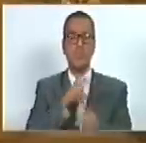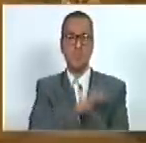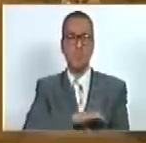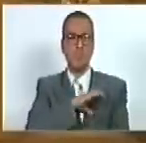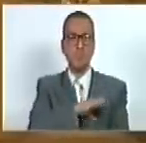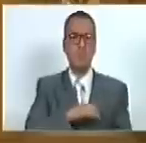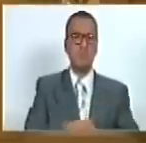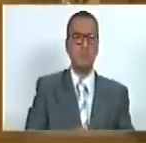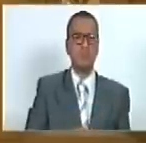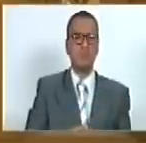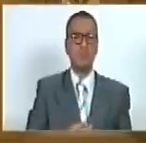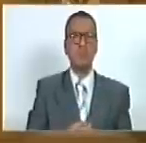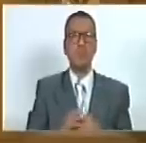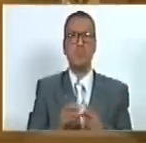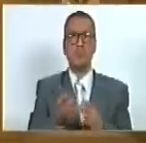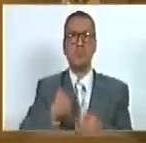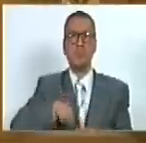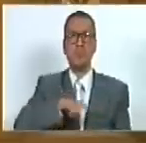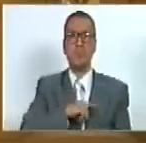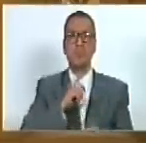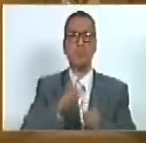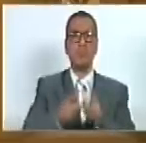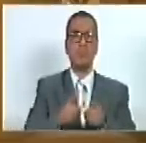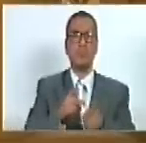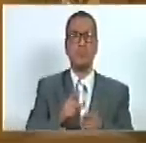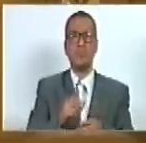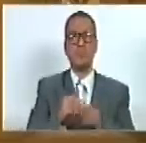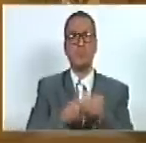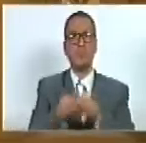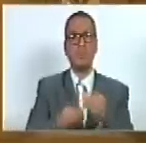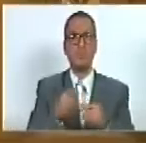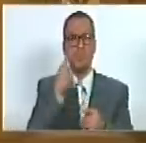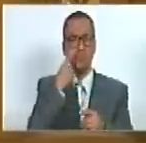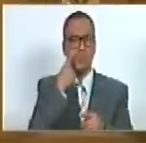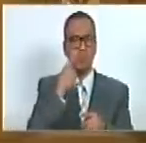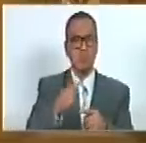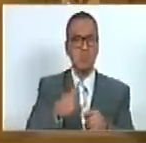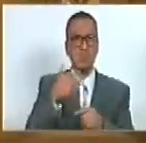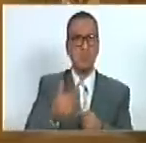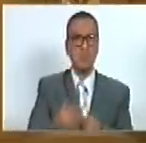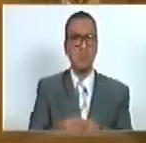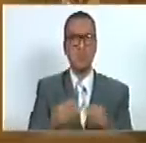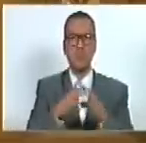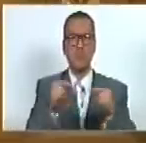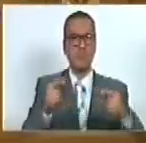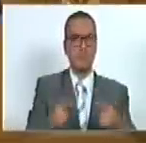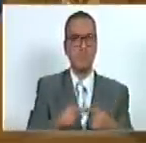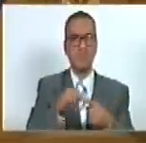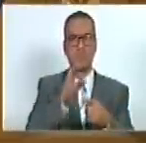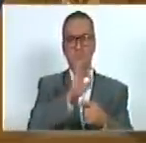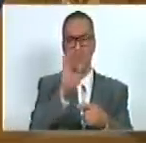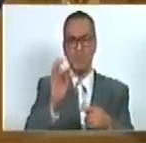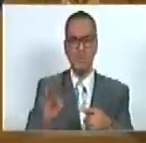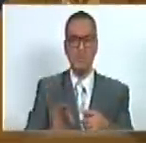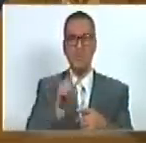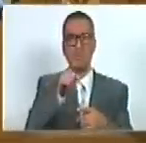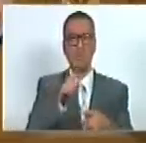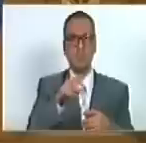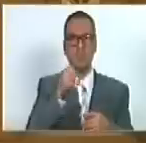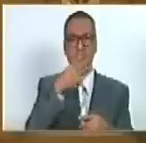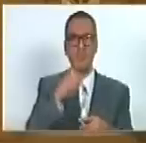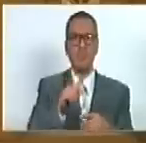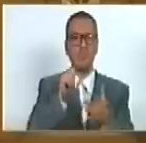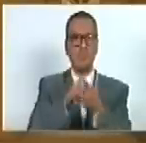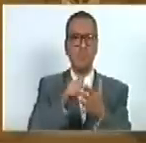comisión nos reservamos el hacer algunas observaciones, casi todas de forma, si bien por el